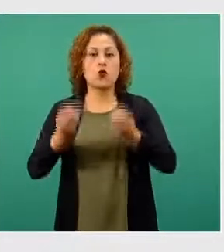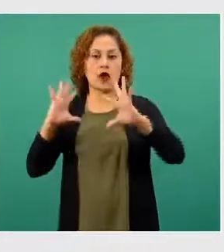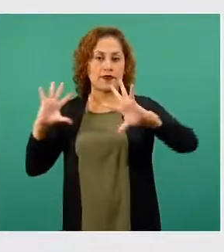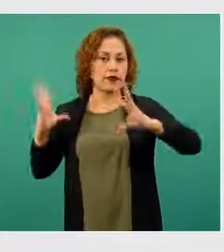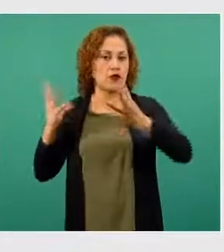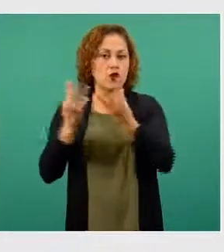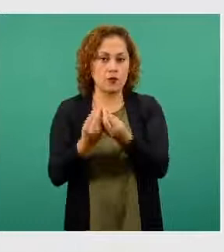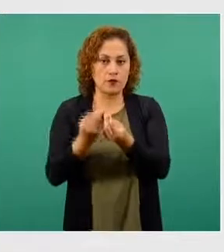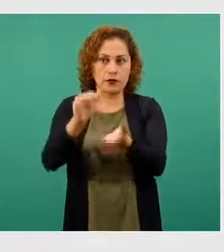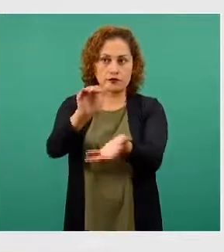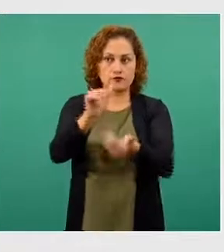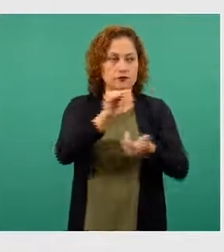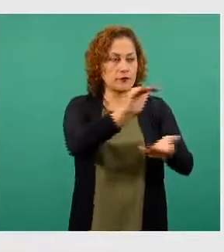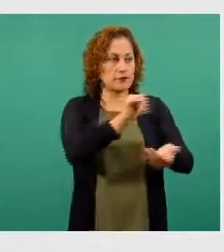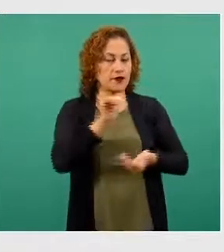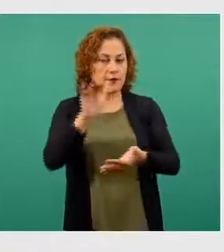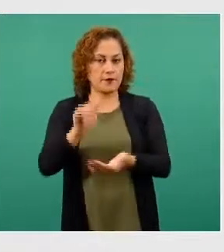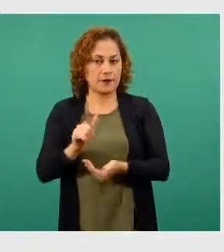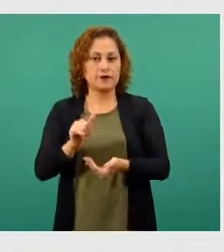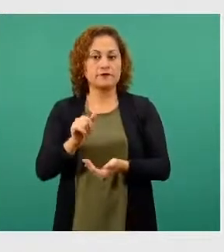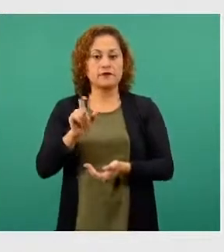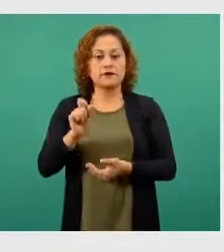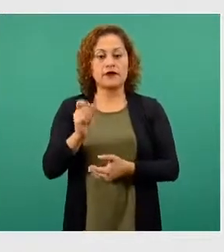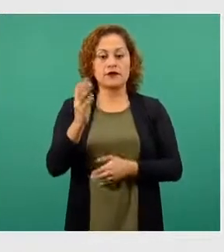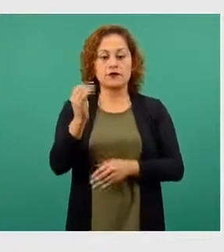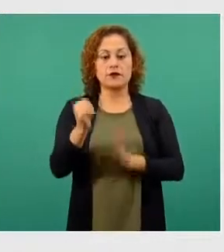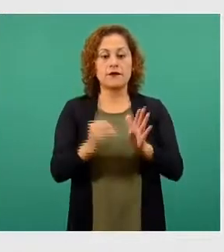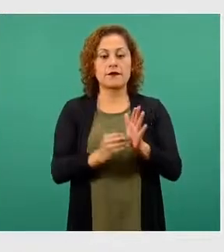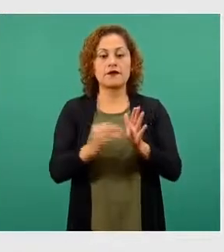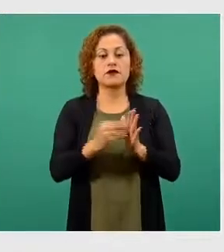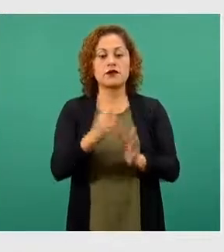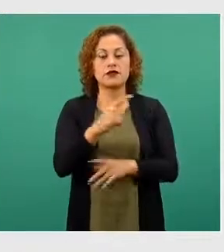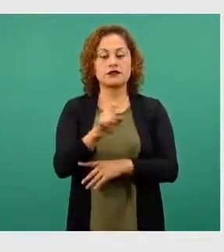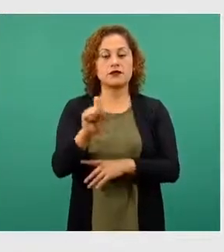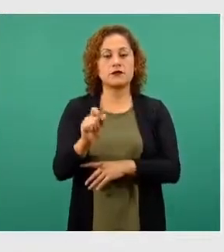territorio nacional. Vean ustedes,